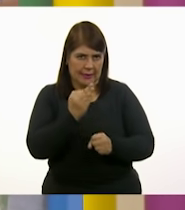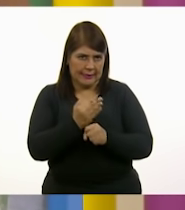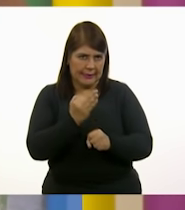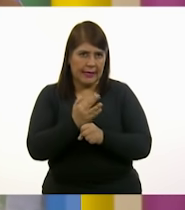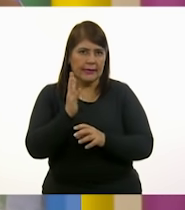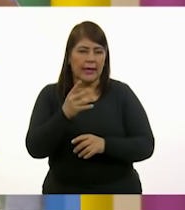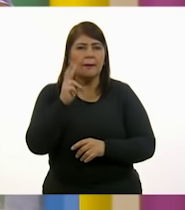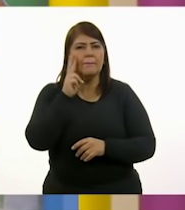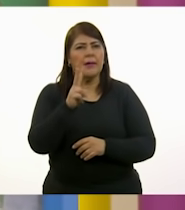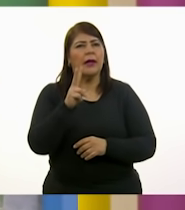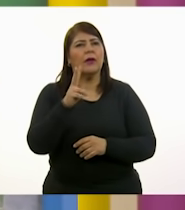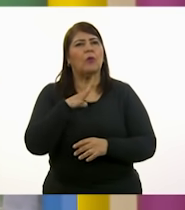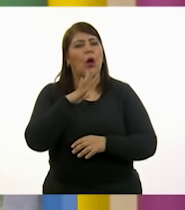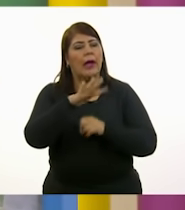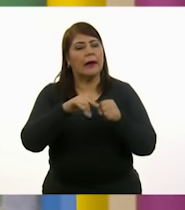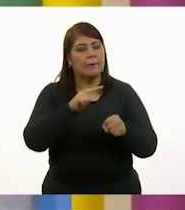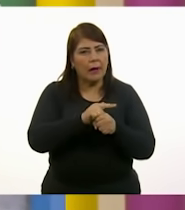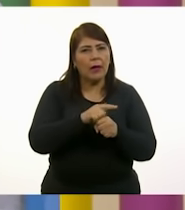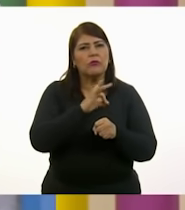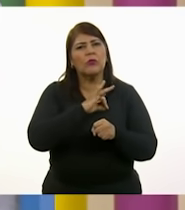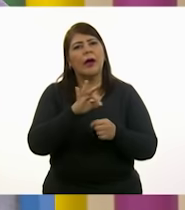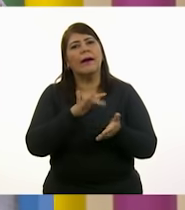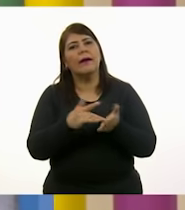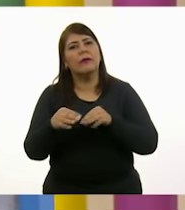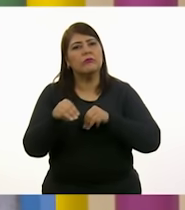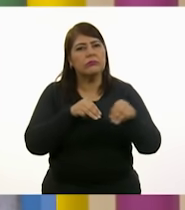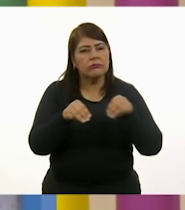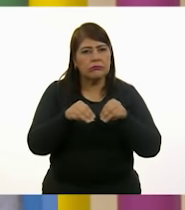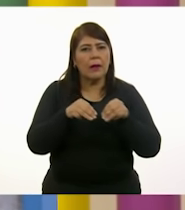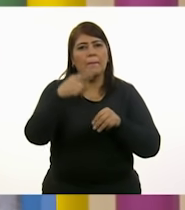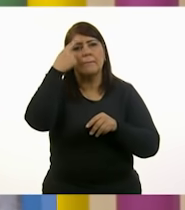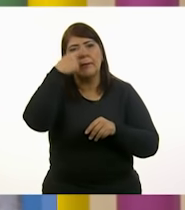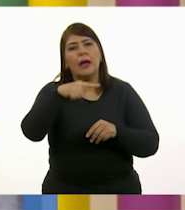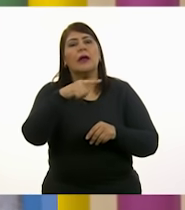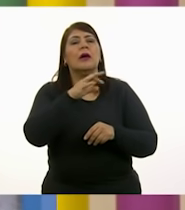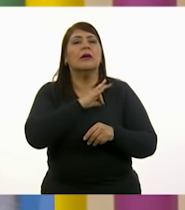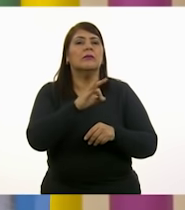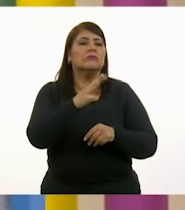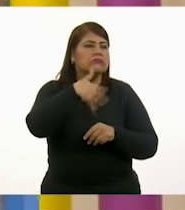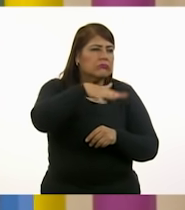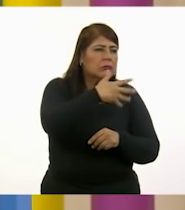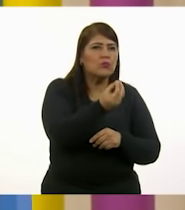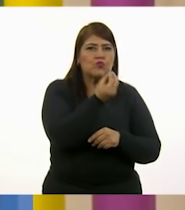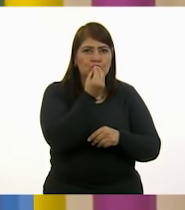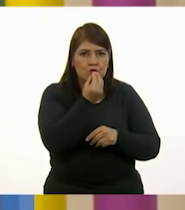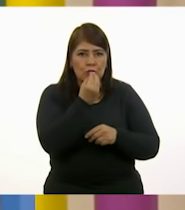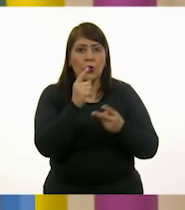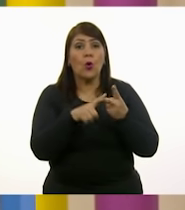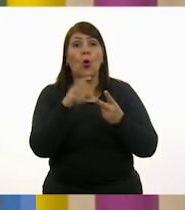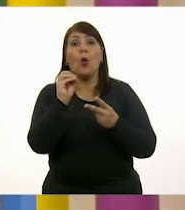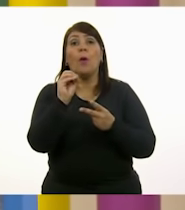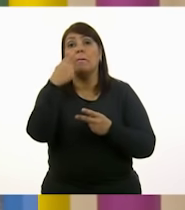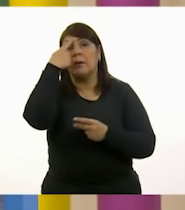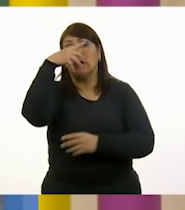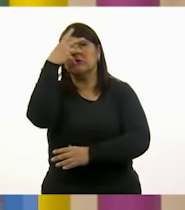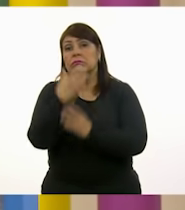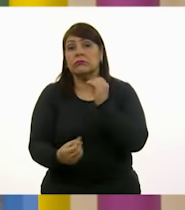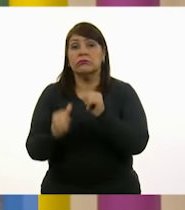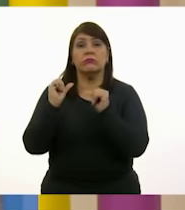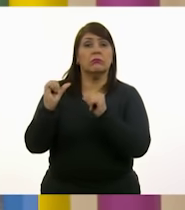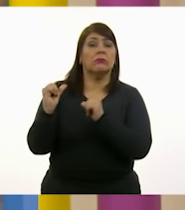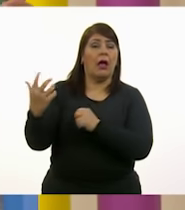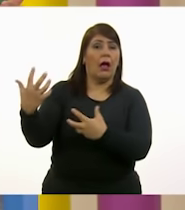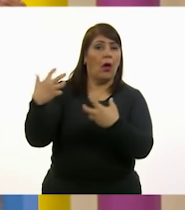que los animales se pueden mover para conseguir alimento O también para escapar y no ser